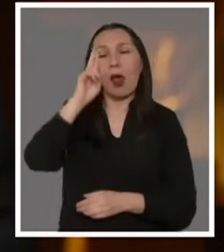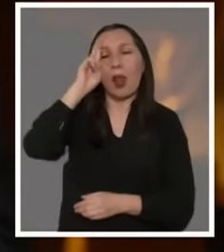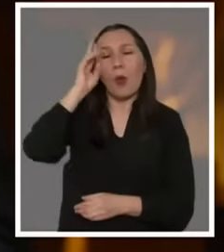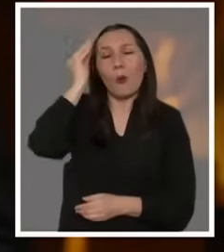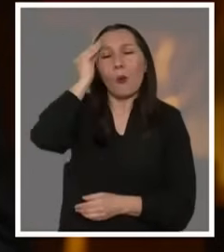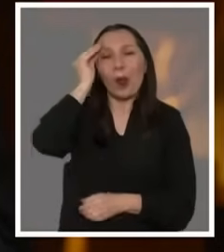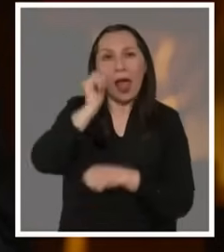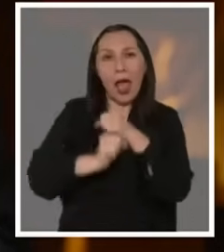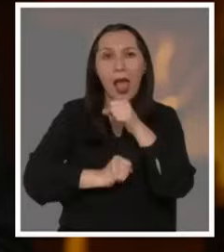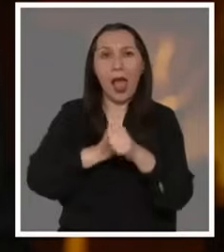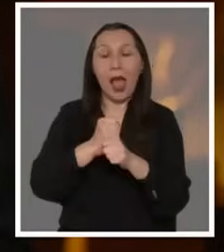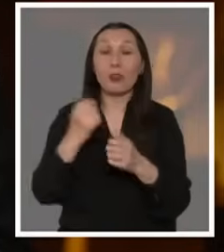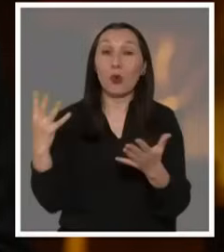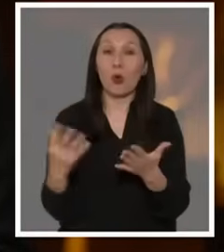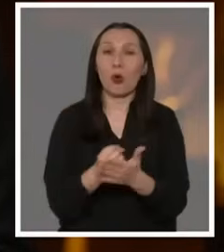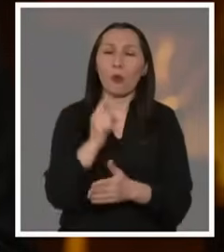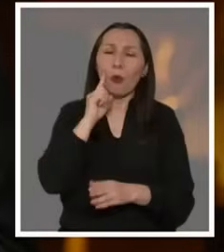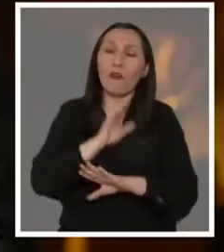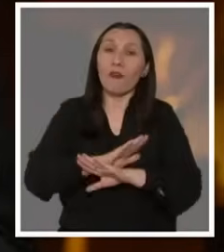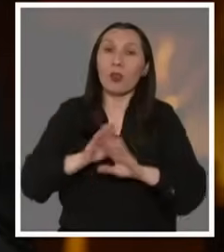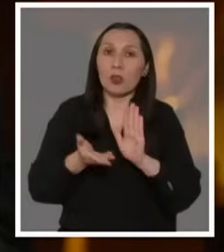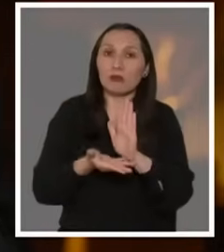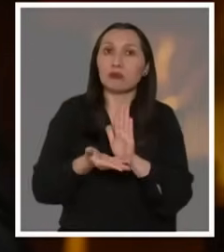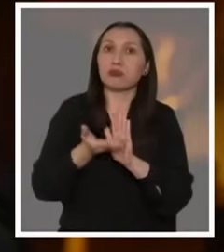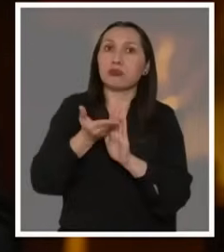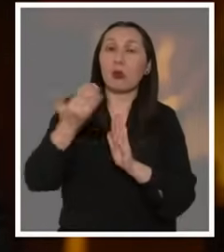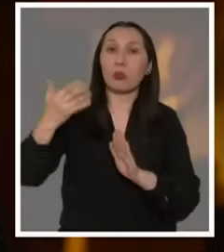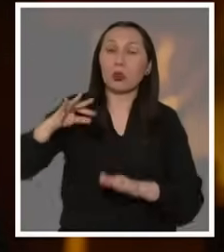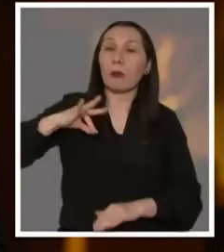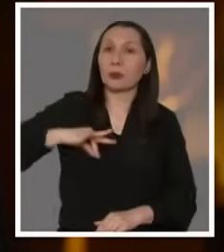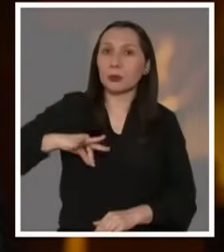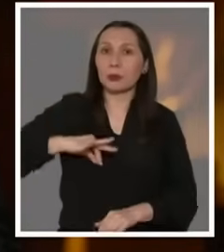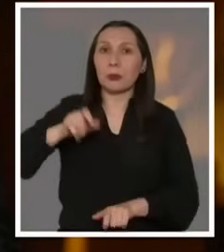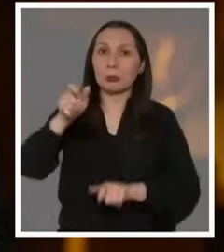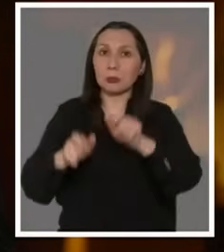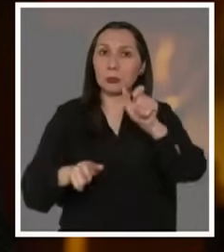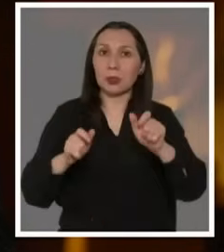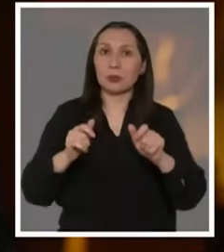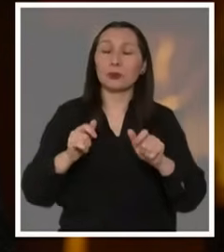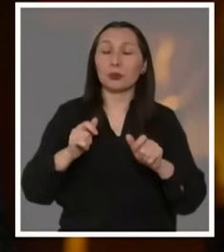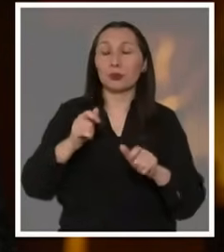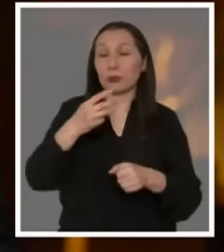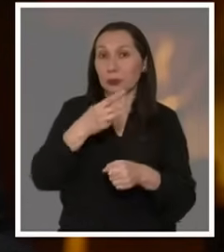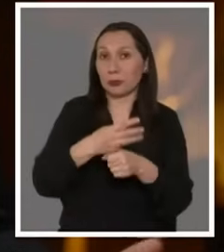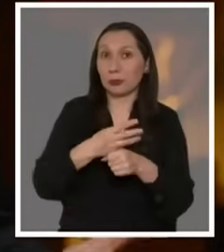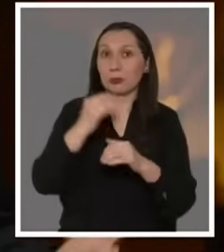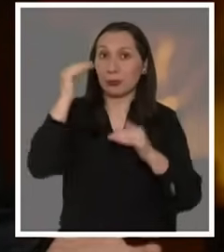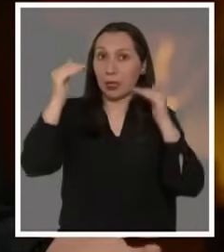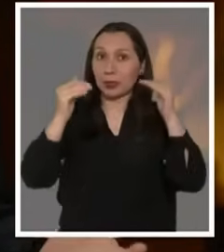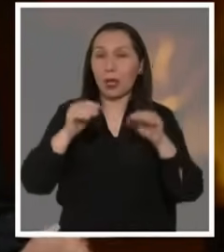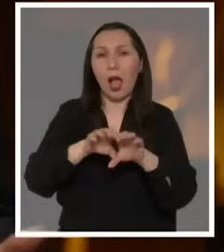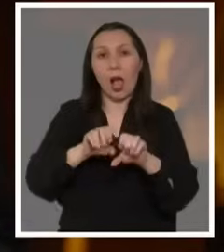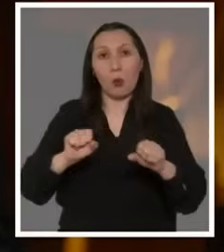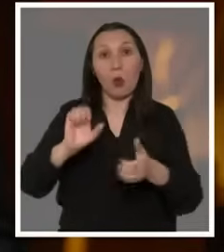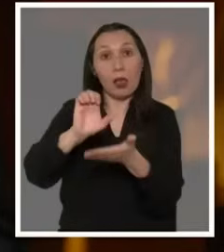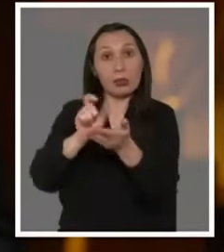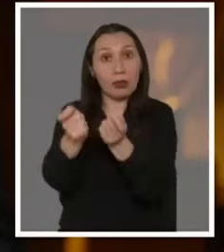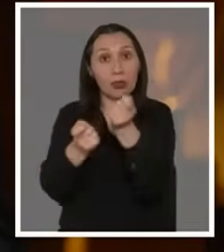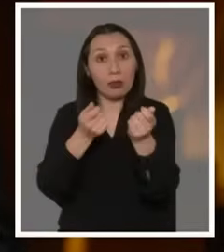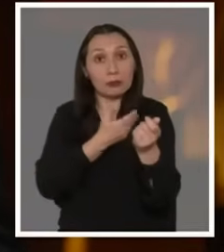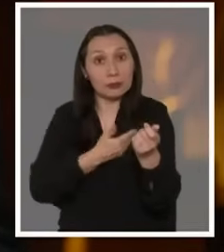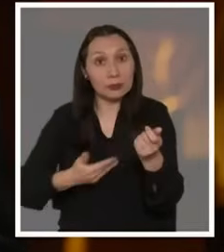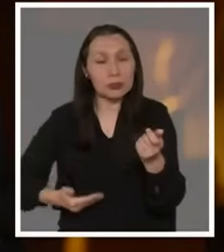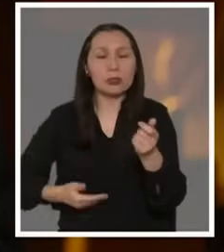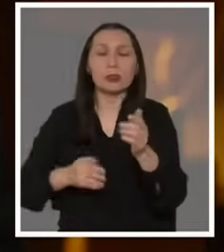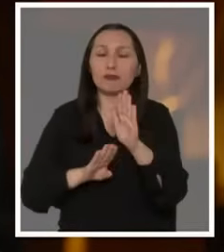recordado como el año en que logramos finalmente un alza importante de las pensiones de las personas mayores. Acordemos un pacto fiscal que nos permita